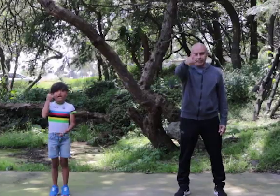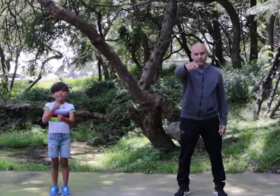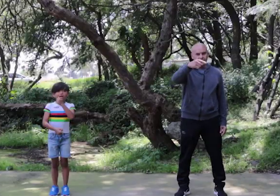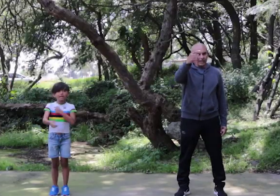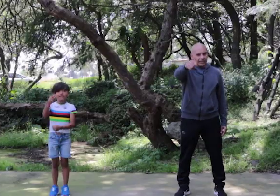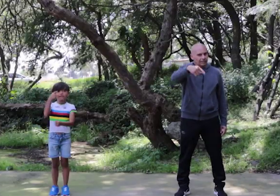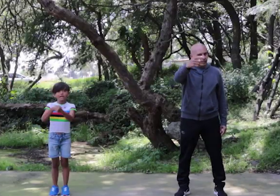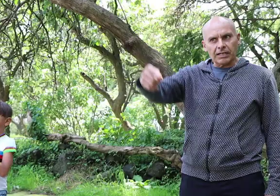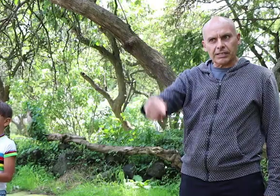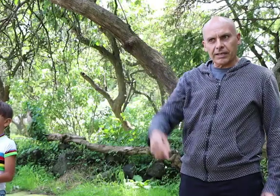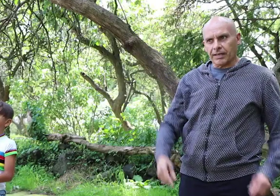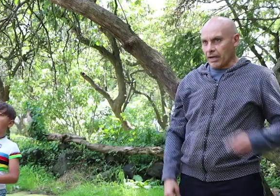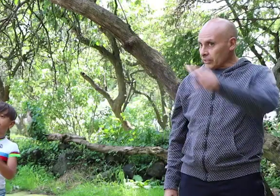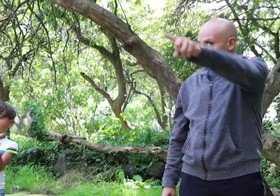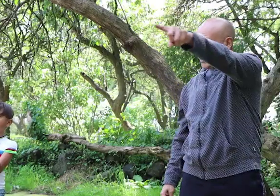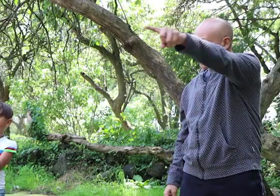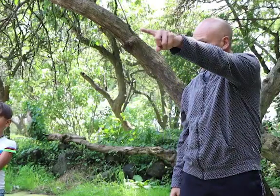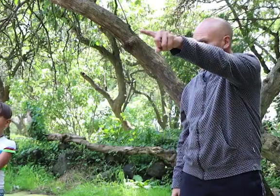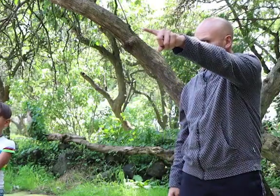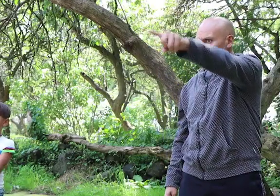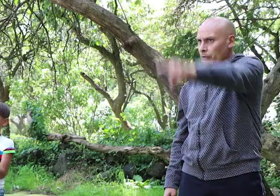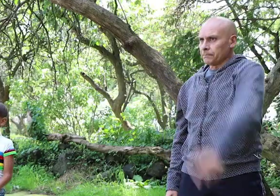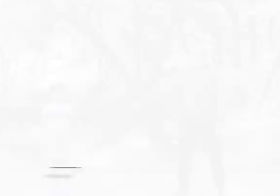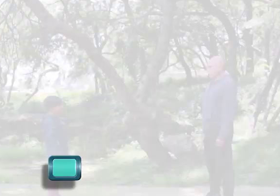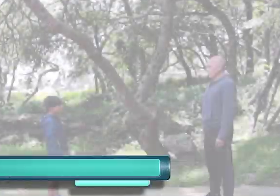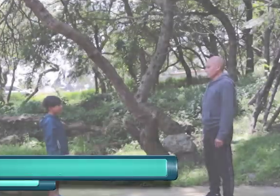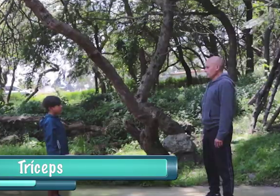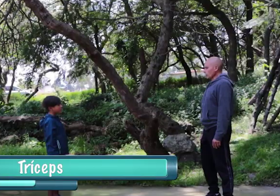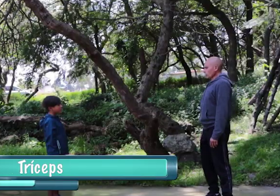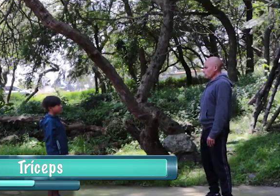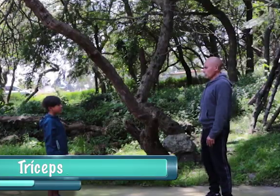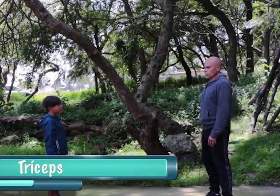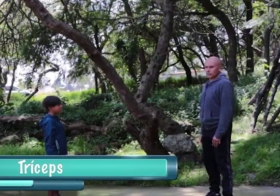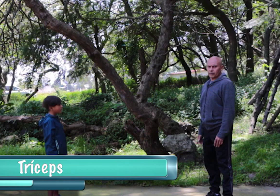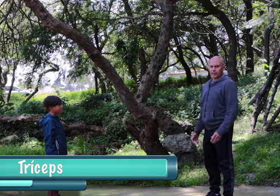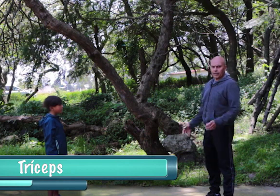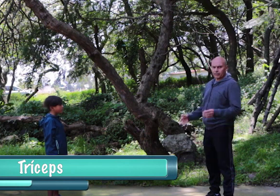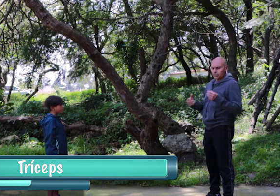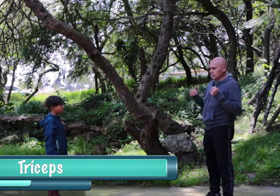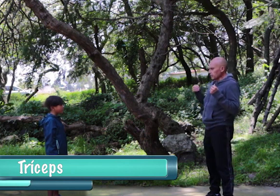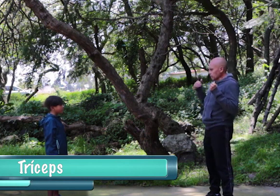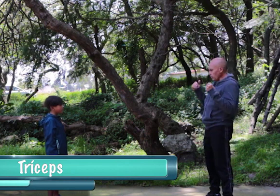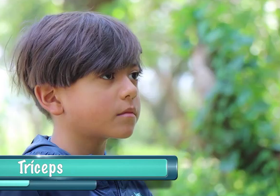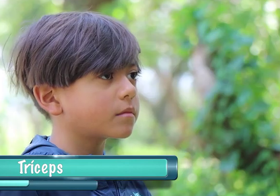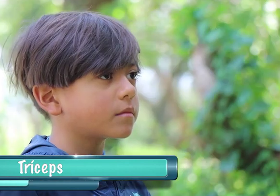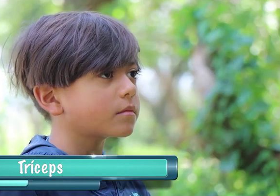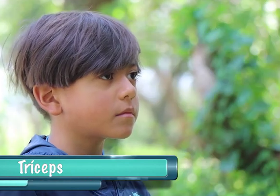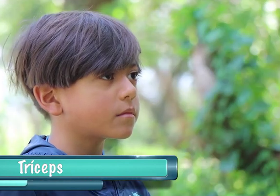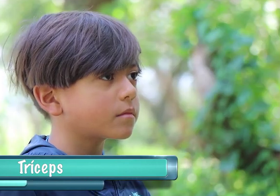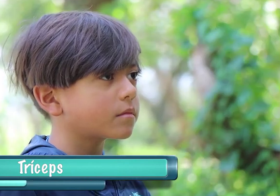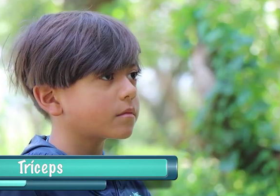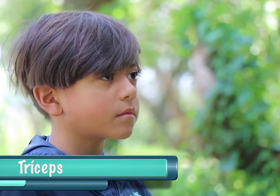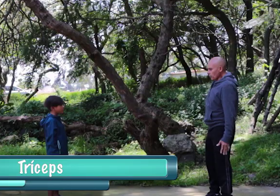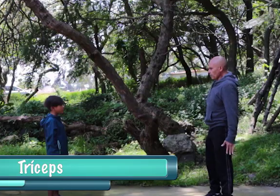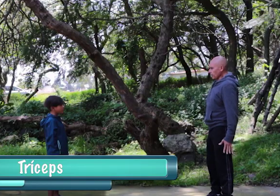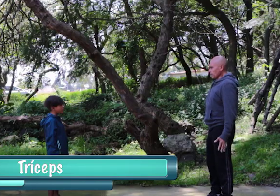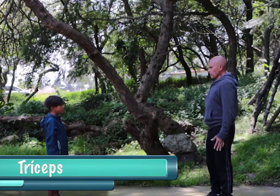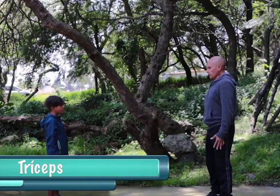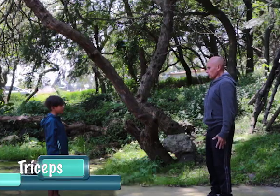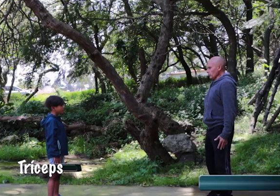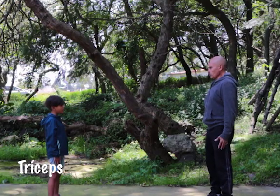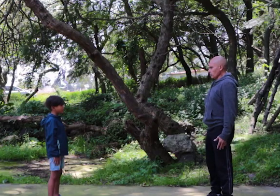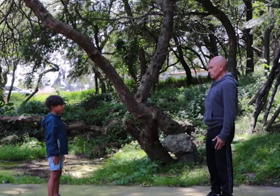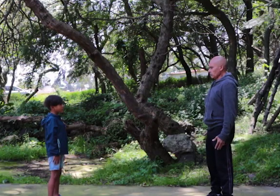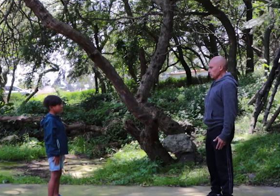Recuerda, entre clase y clase, activa tu cuerpo. En esta ocasión vamos a trabajar el tríceps. Nos vamos a